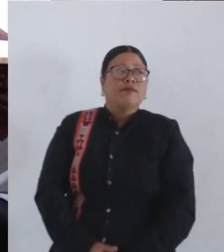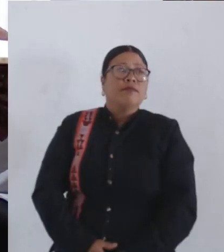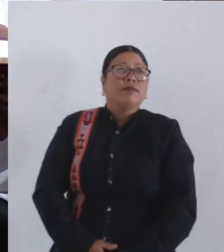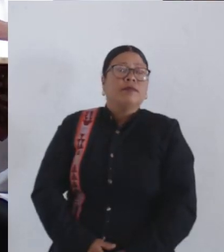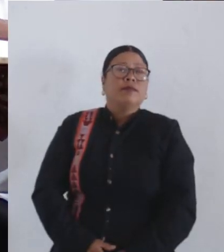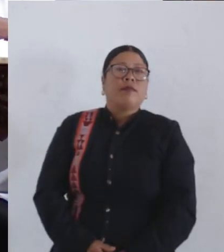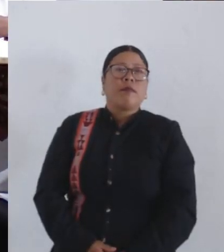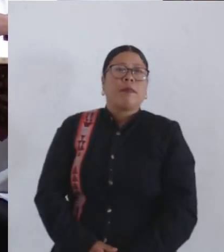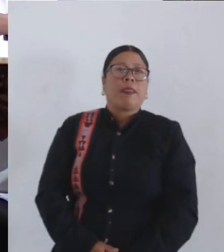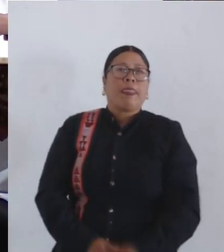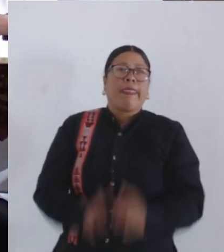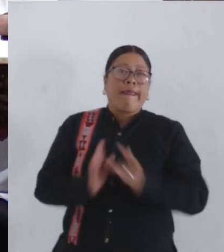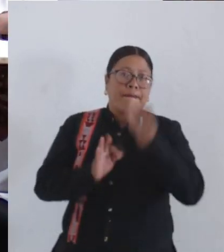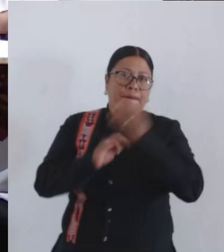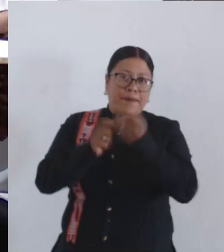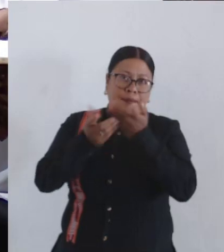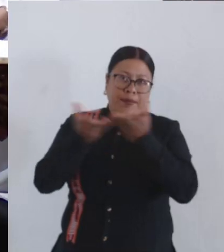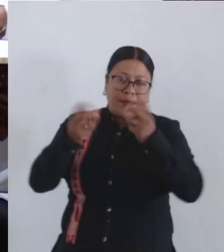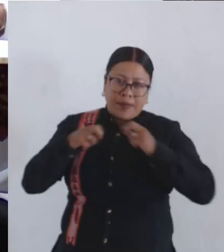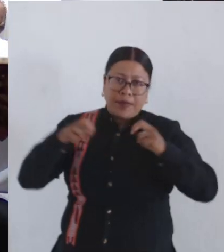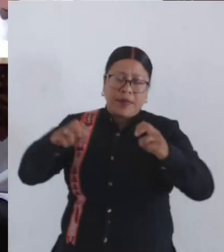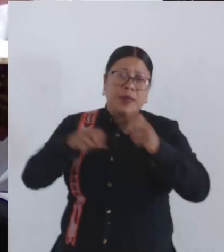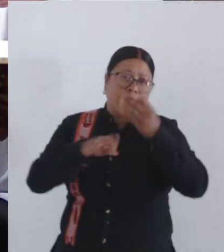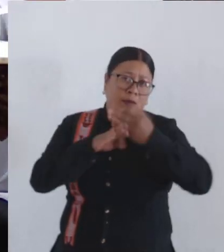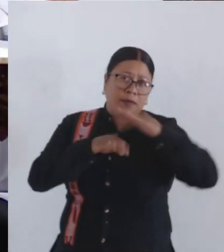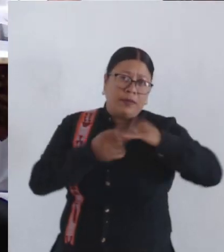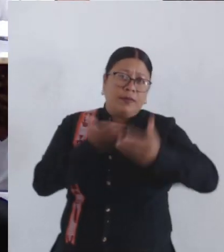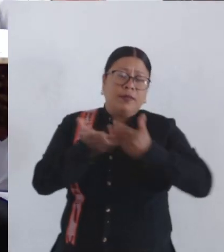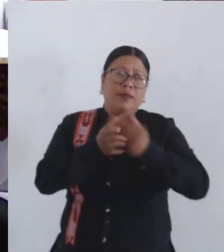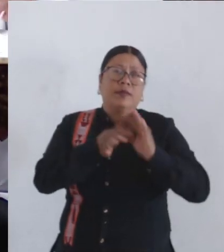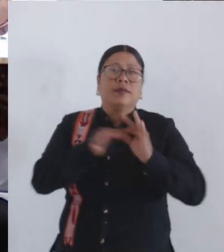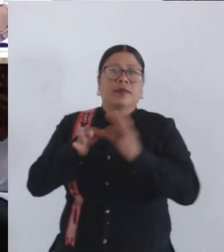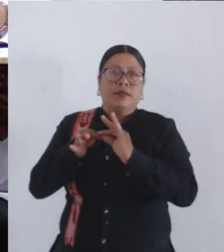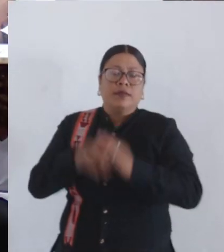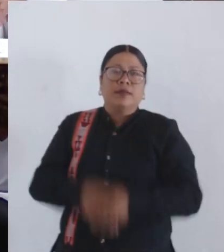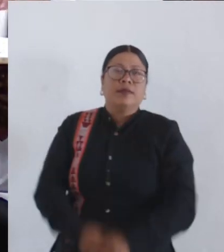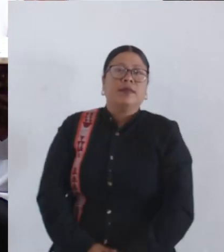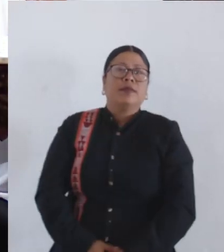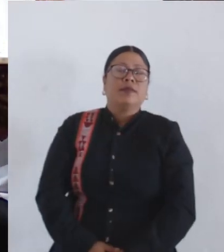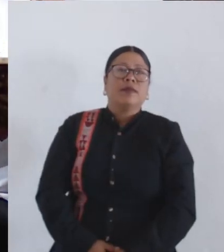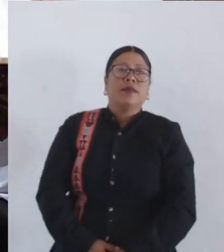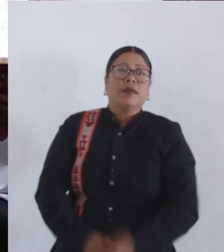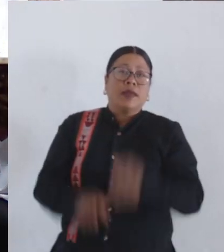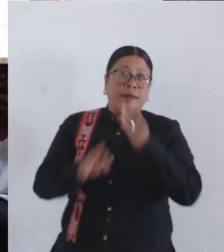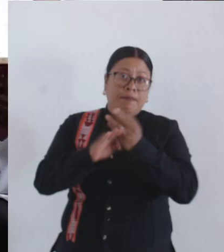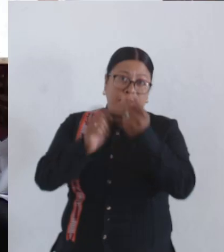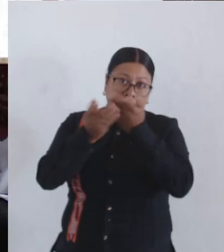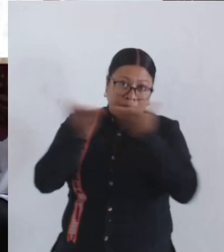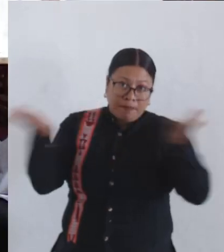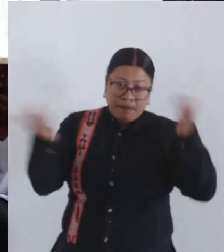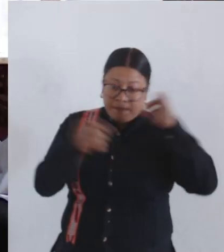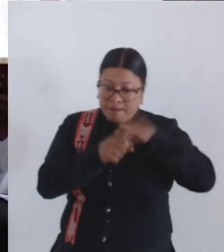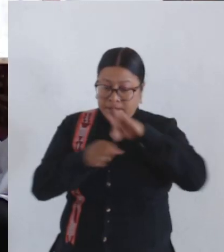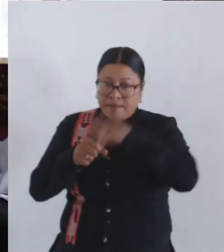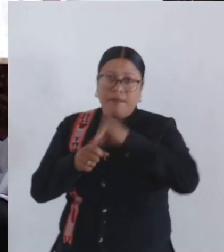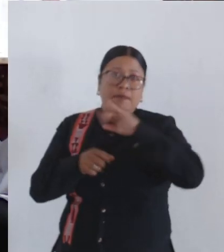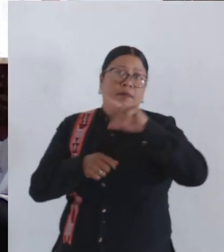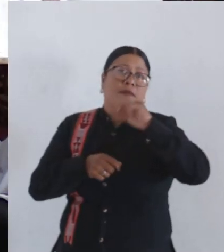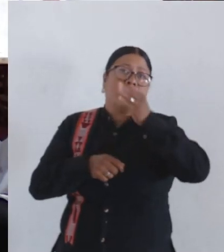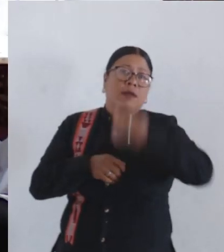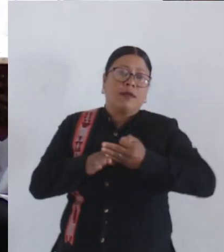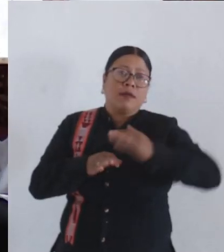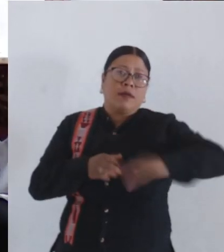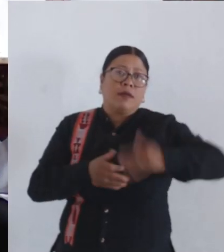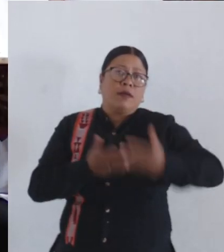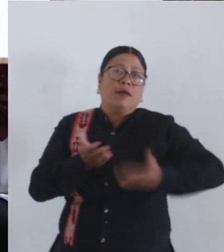concejales. Gracias. Somete a la aprobación de este honorable cabildo, el dictamen con el que acaba de dar cuenta. En votación económica, se pregunta si es de